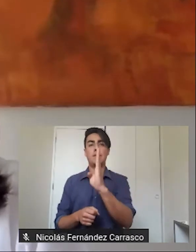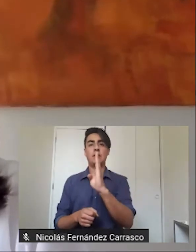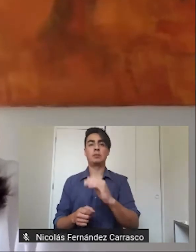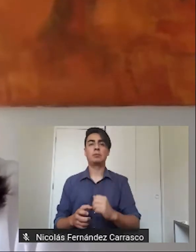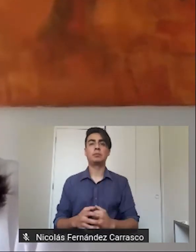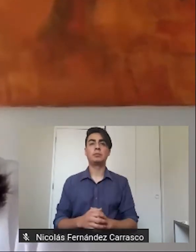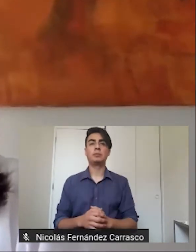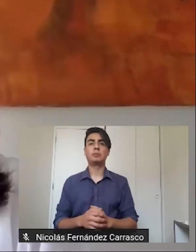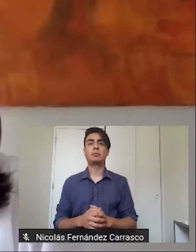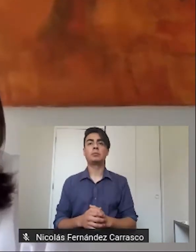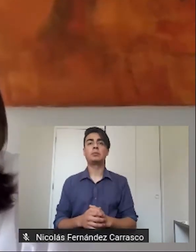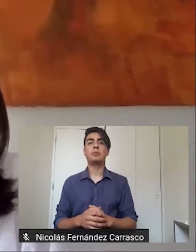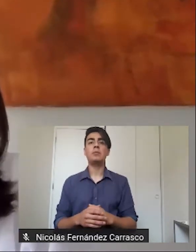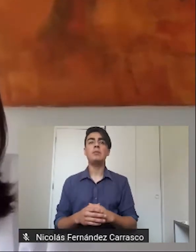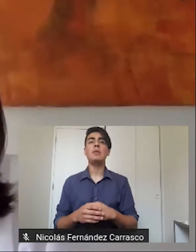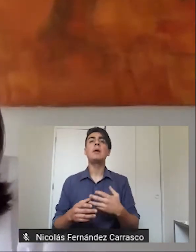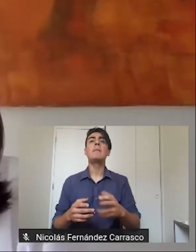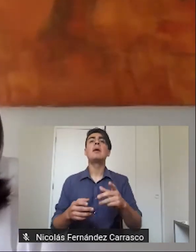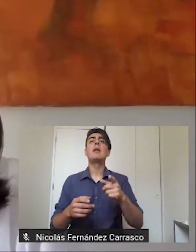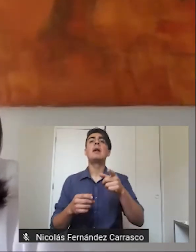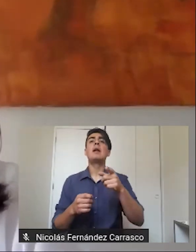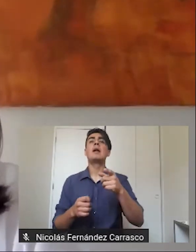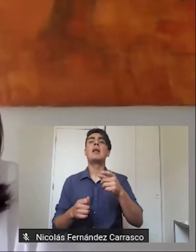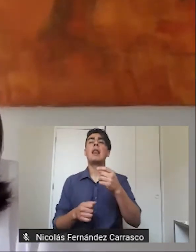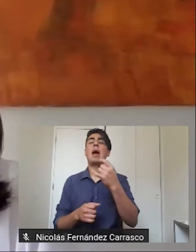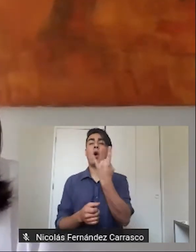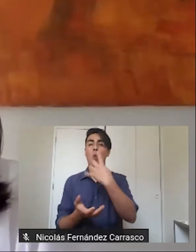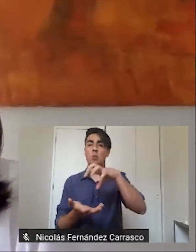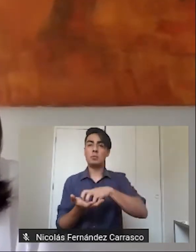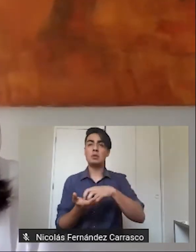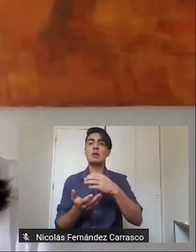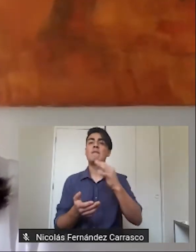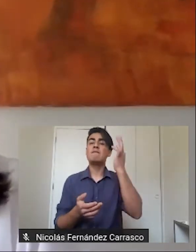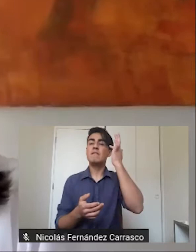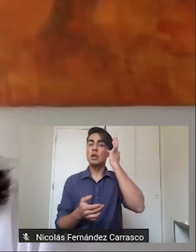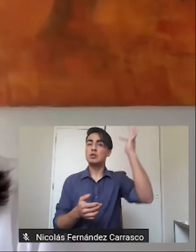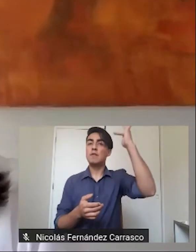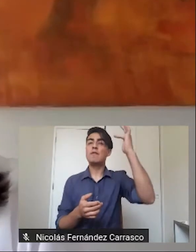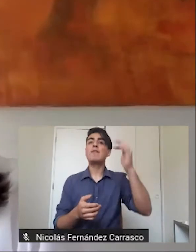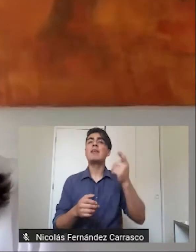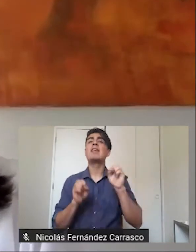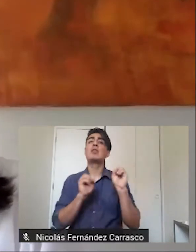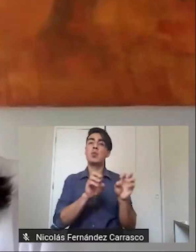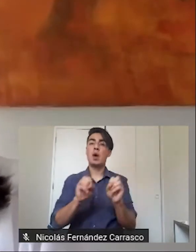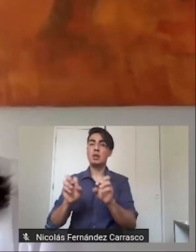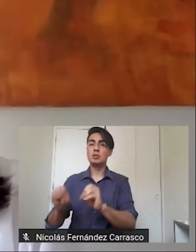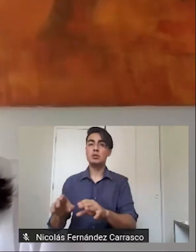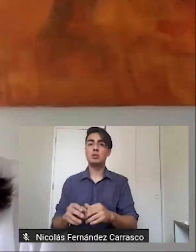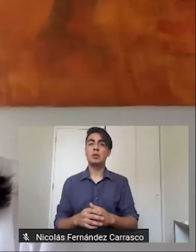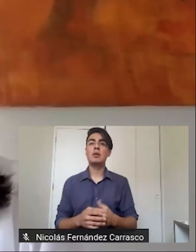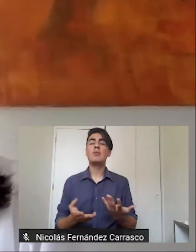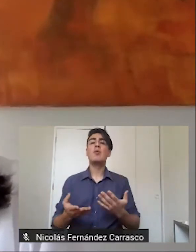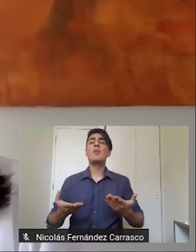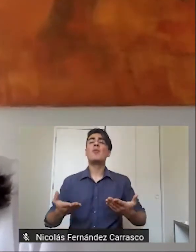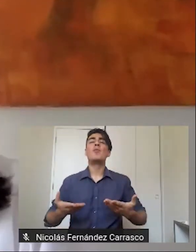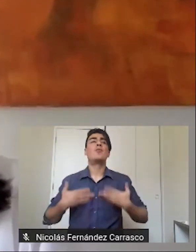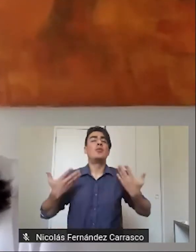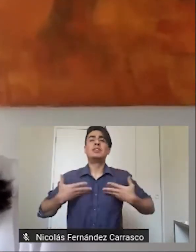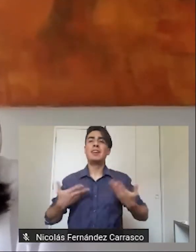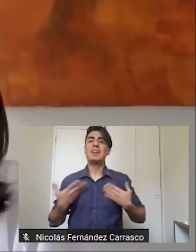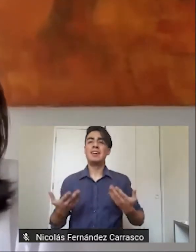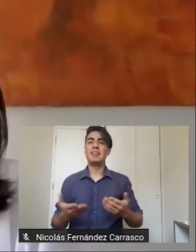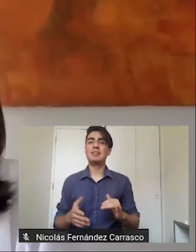del desarrollo democrático en la escuela. Saludo especialmente a la directora del Programa de Acceso a la